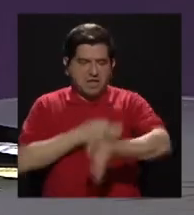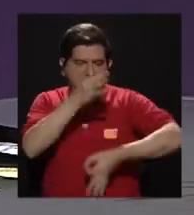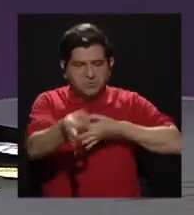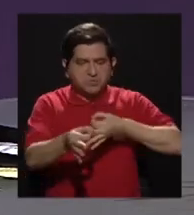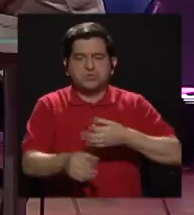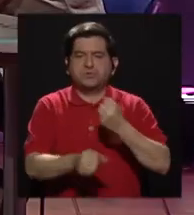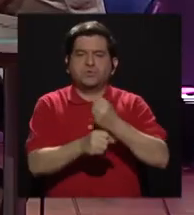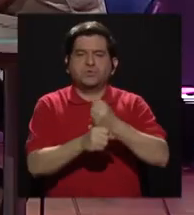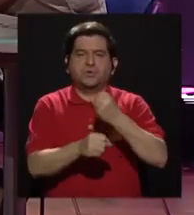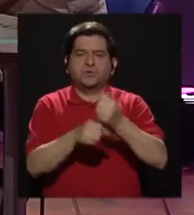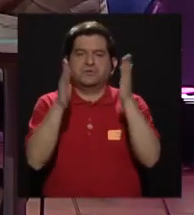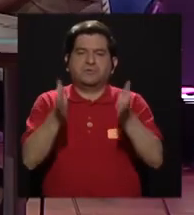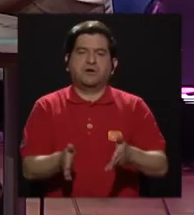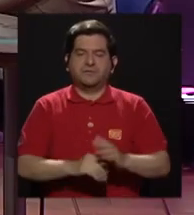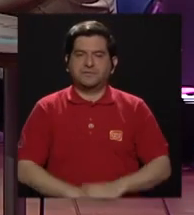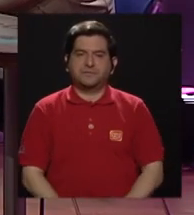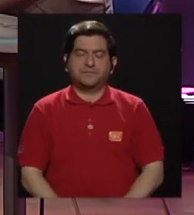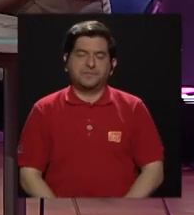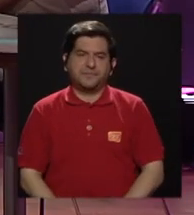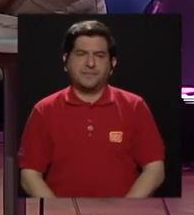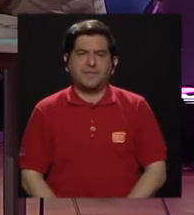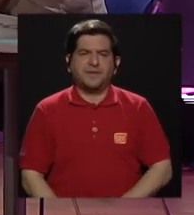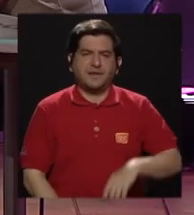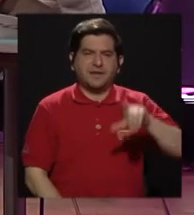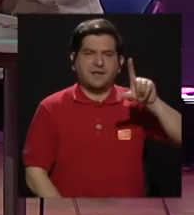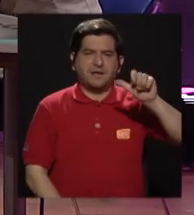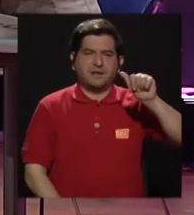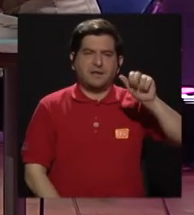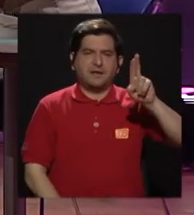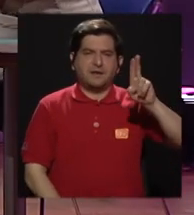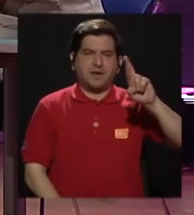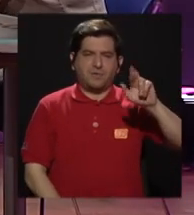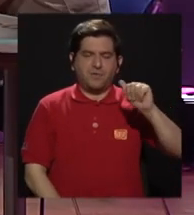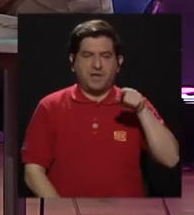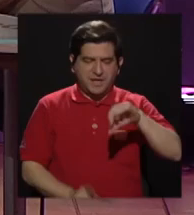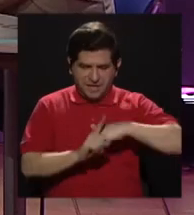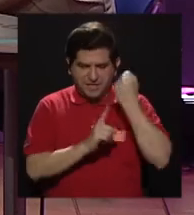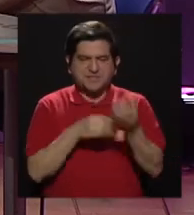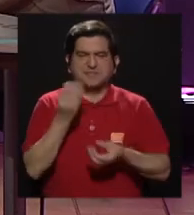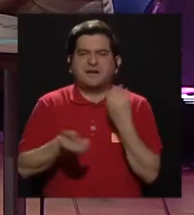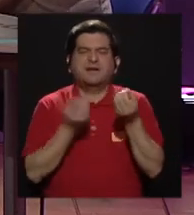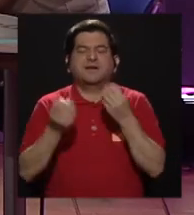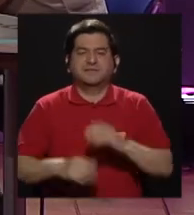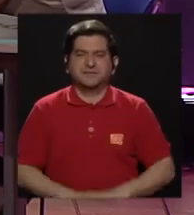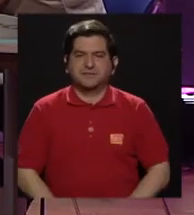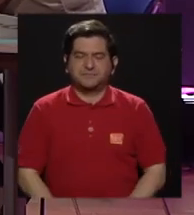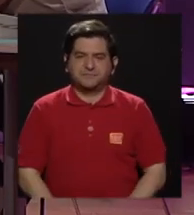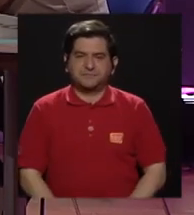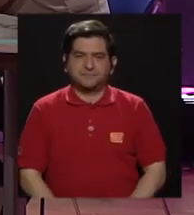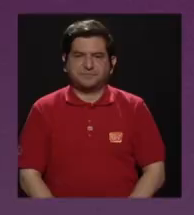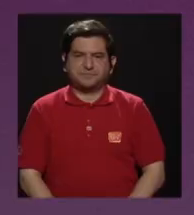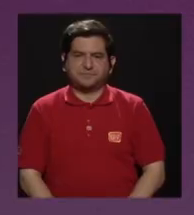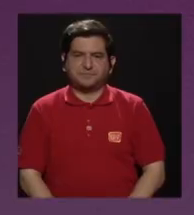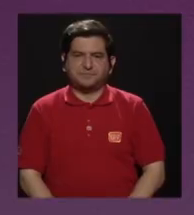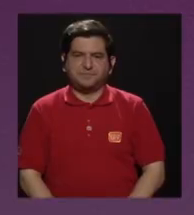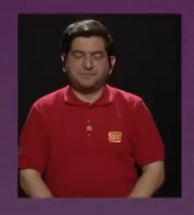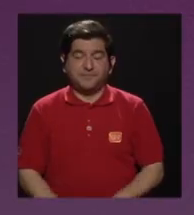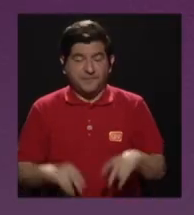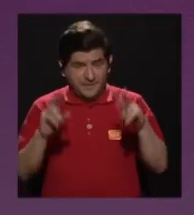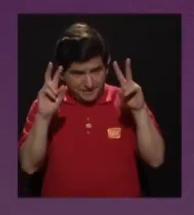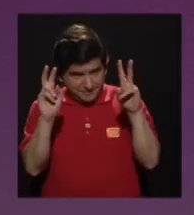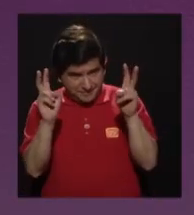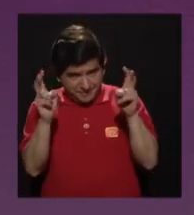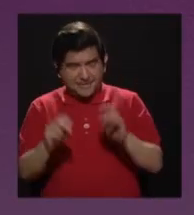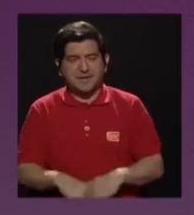reemplazado. Laura, ¿qué procede esta situación aquí? Bueno, hay un tema,